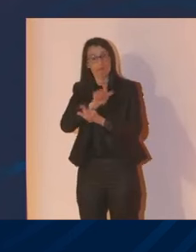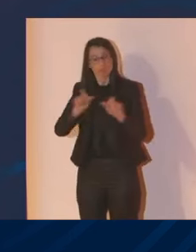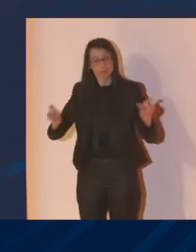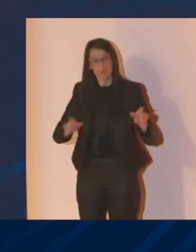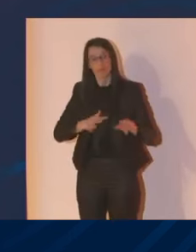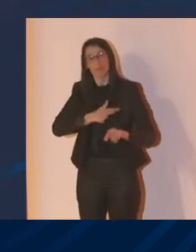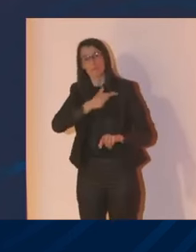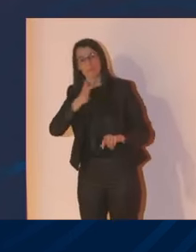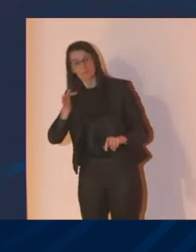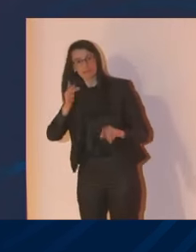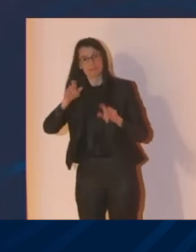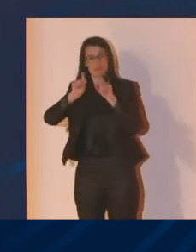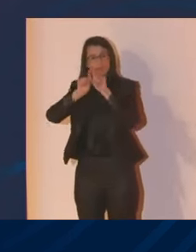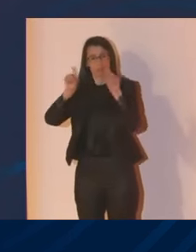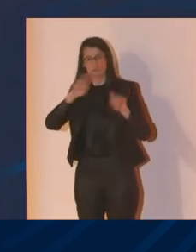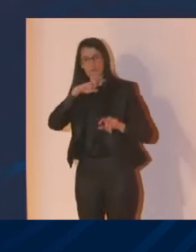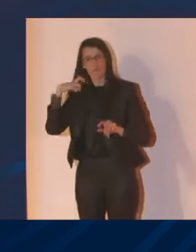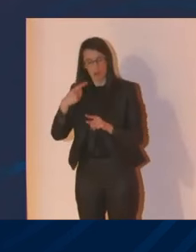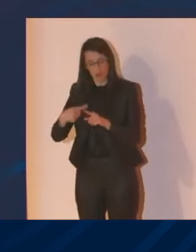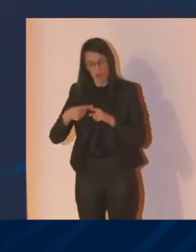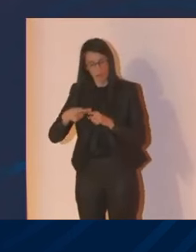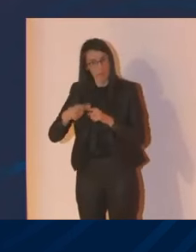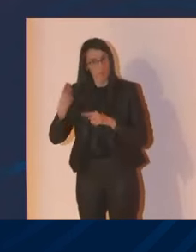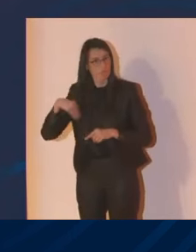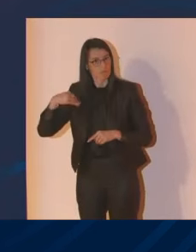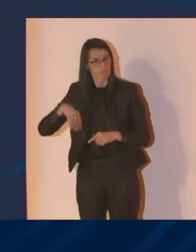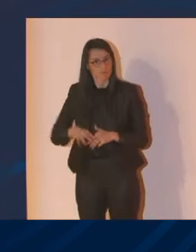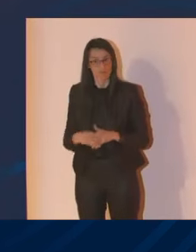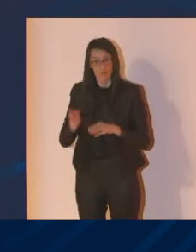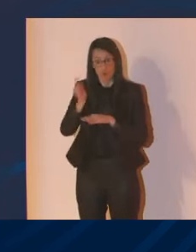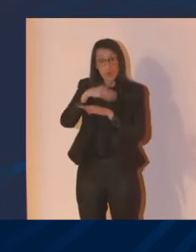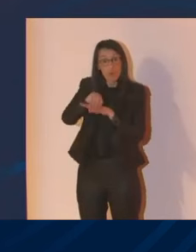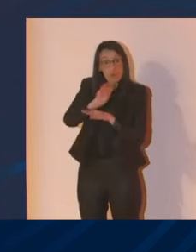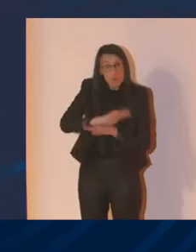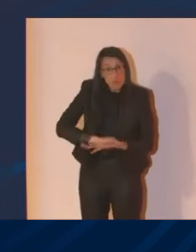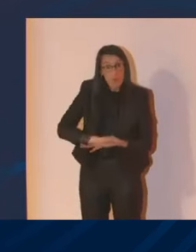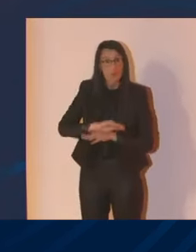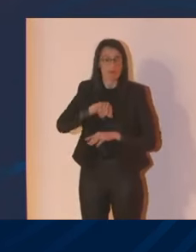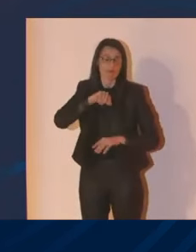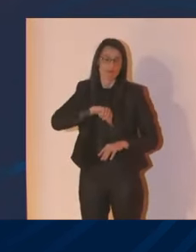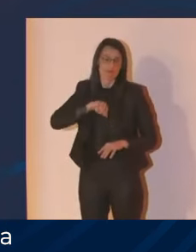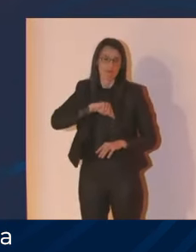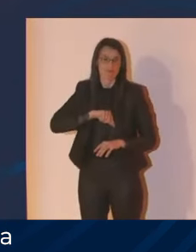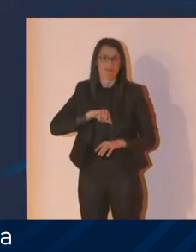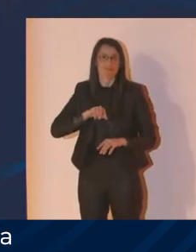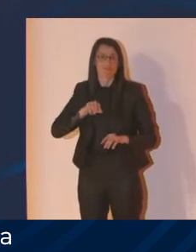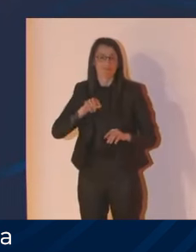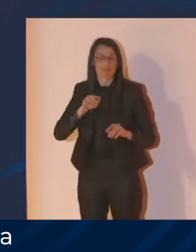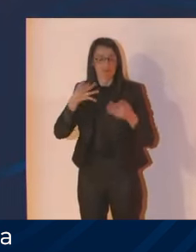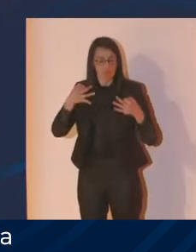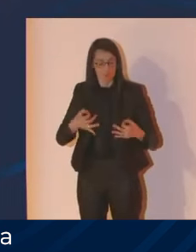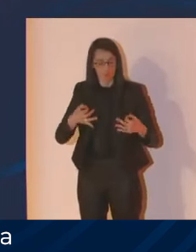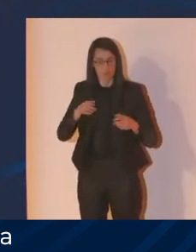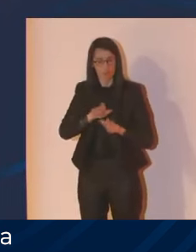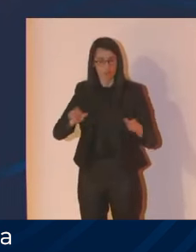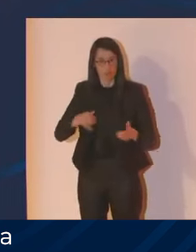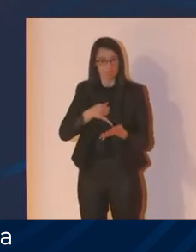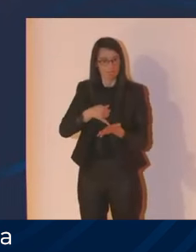entidades que comparten sus valores. El cuidado digno y justo de los más vulnerables, la